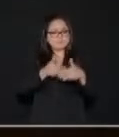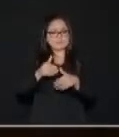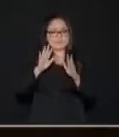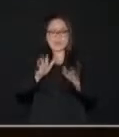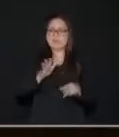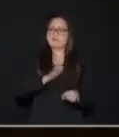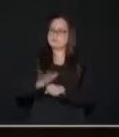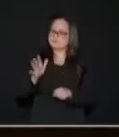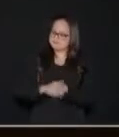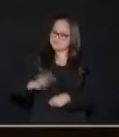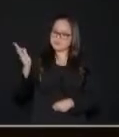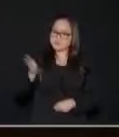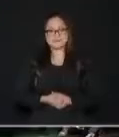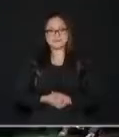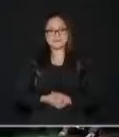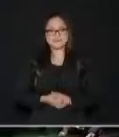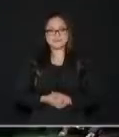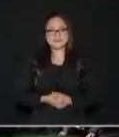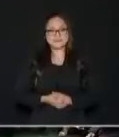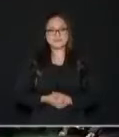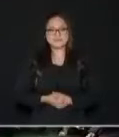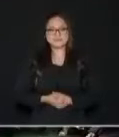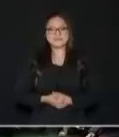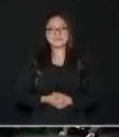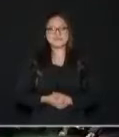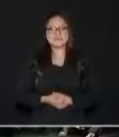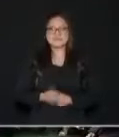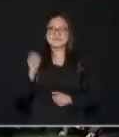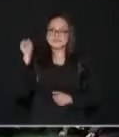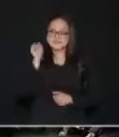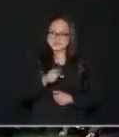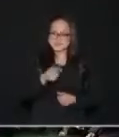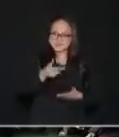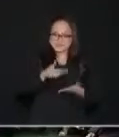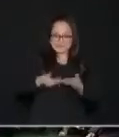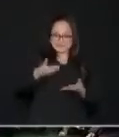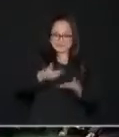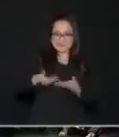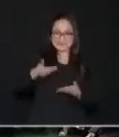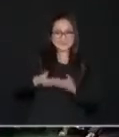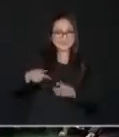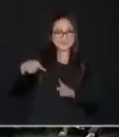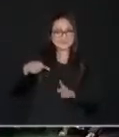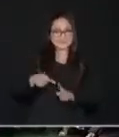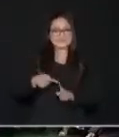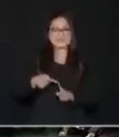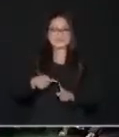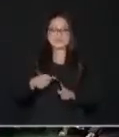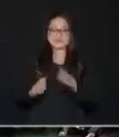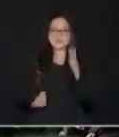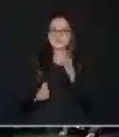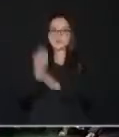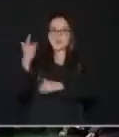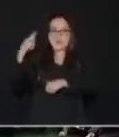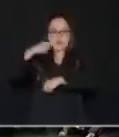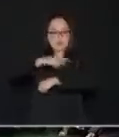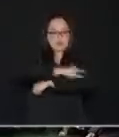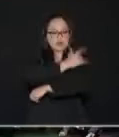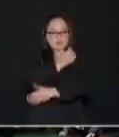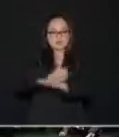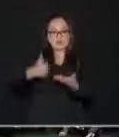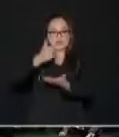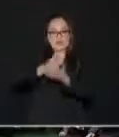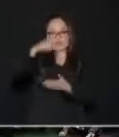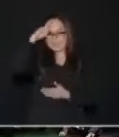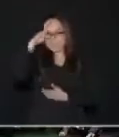canso ganso además del actual el nuevo aeropuerto de la ciudad de